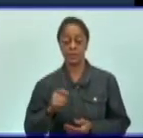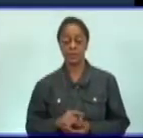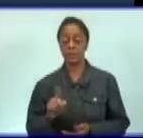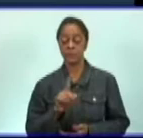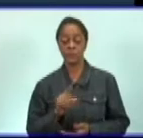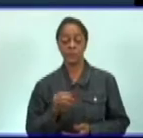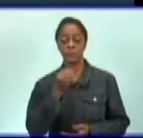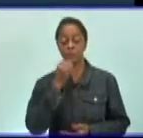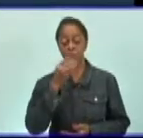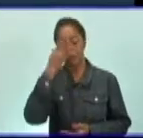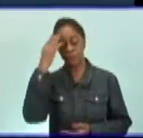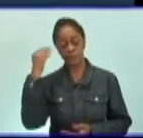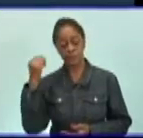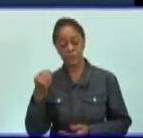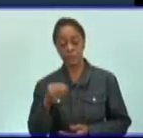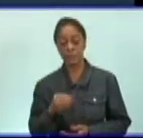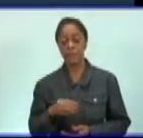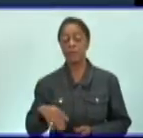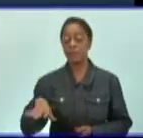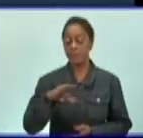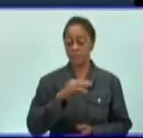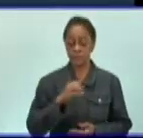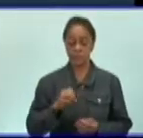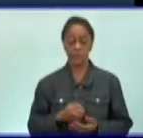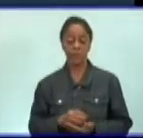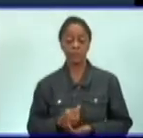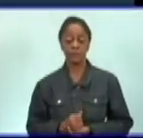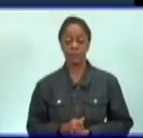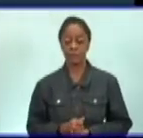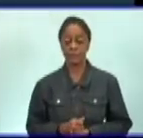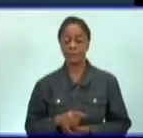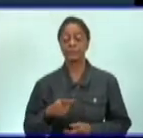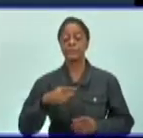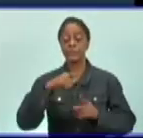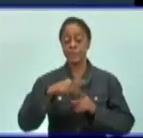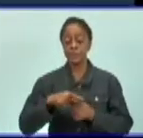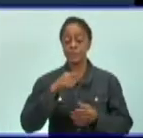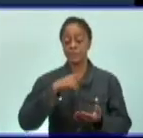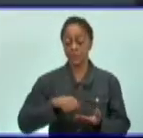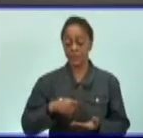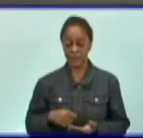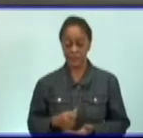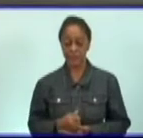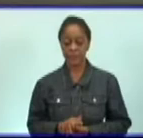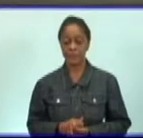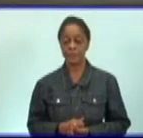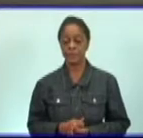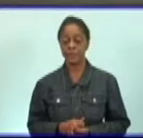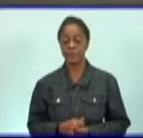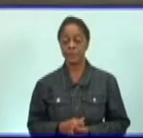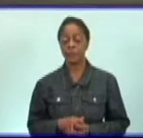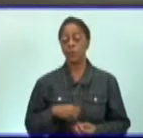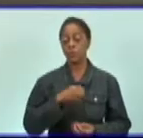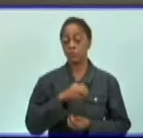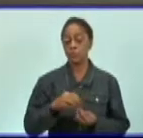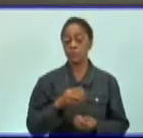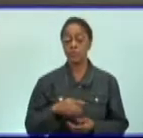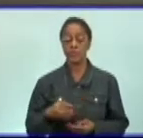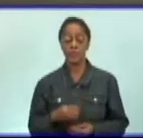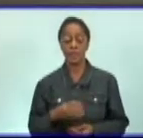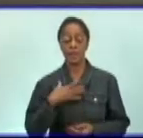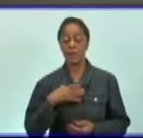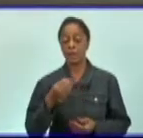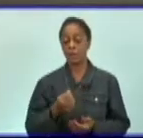olvidar en todas las operaciones de adición escrita utilizar la